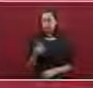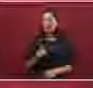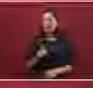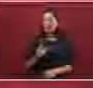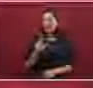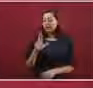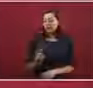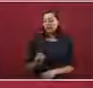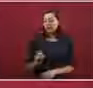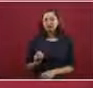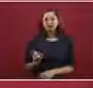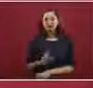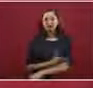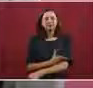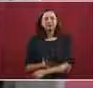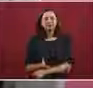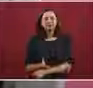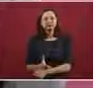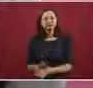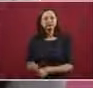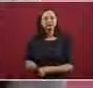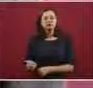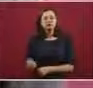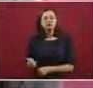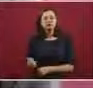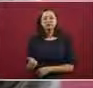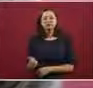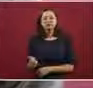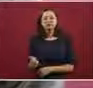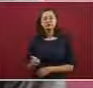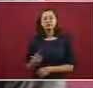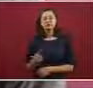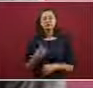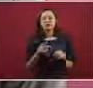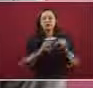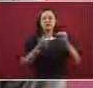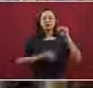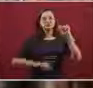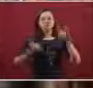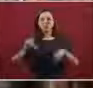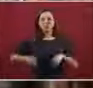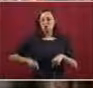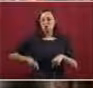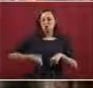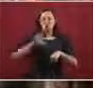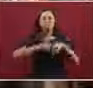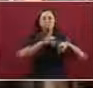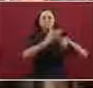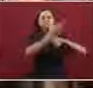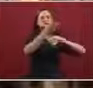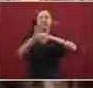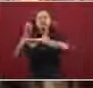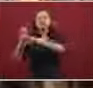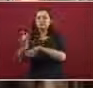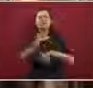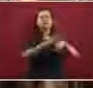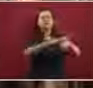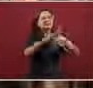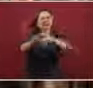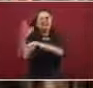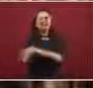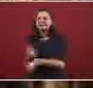le mandaba a decir a los gobernadores que respetaran a los